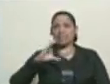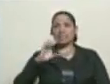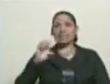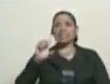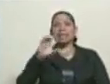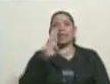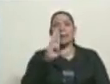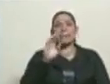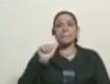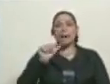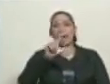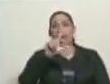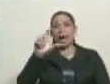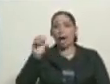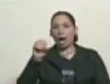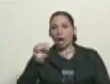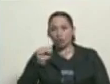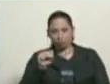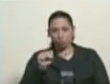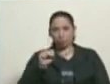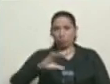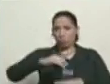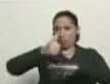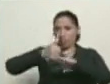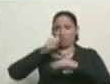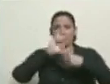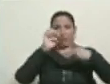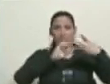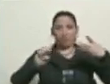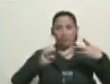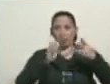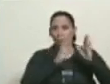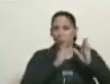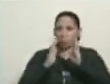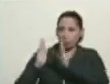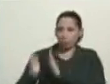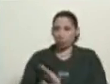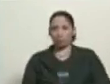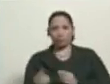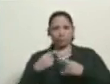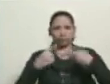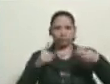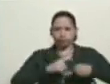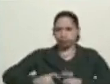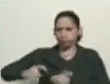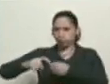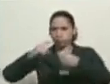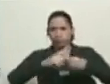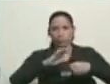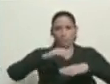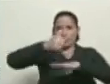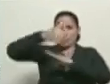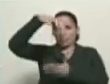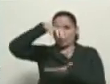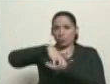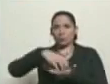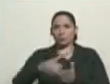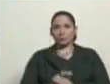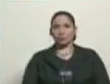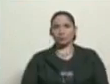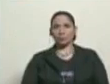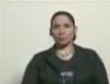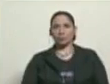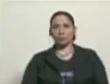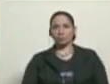comandante estratégico operacional, y demás integrantes del Estado Mayor Superior ampliado de nuestra Fuerza